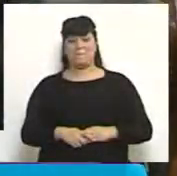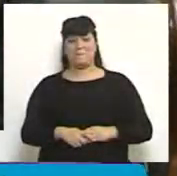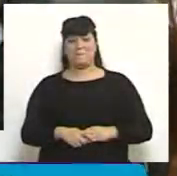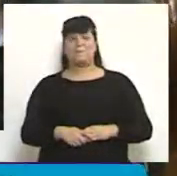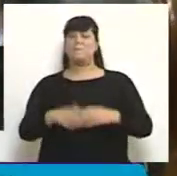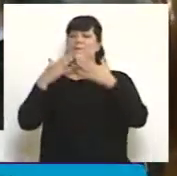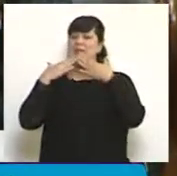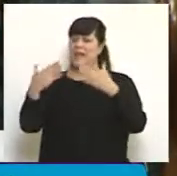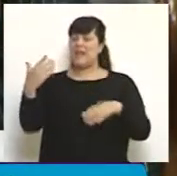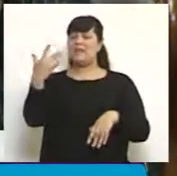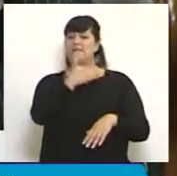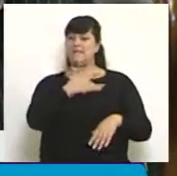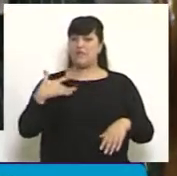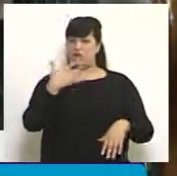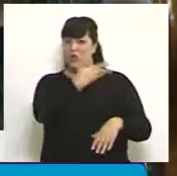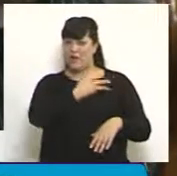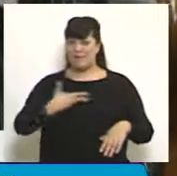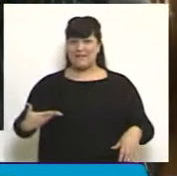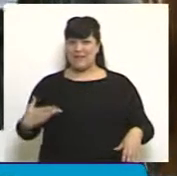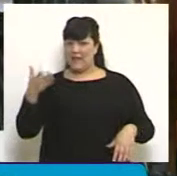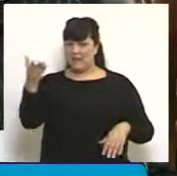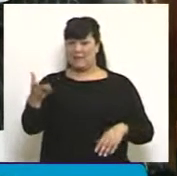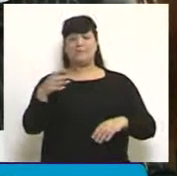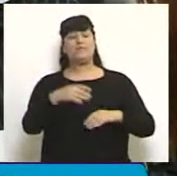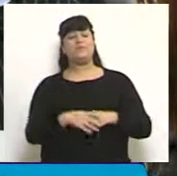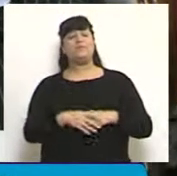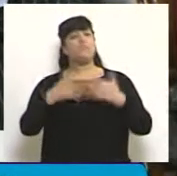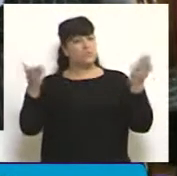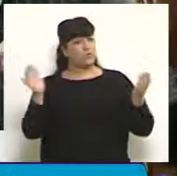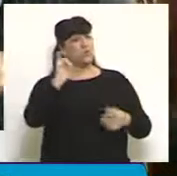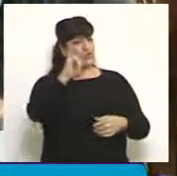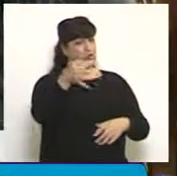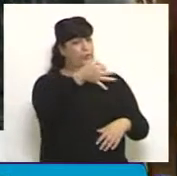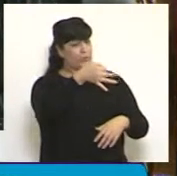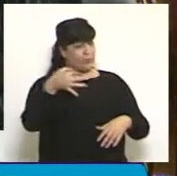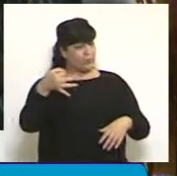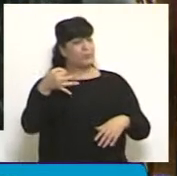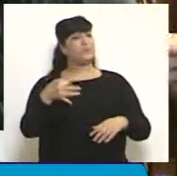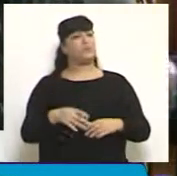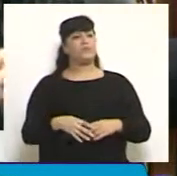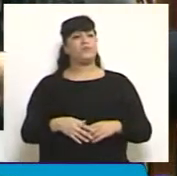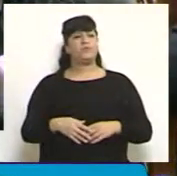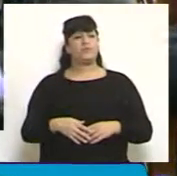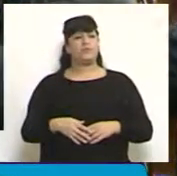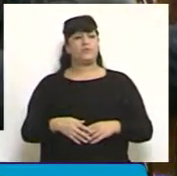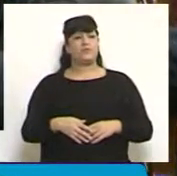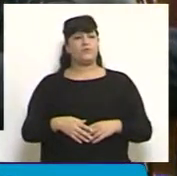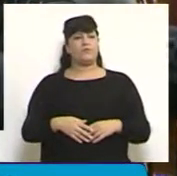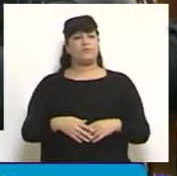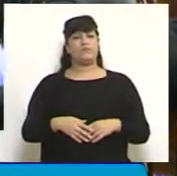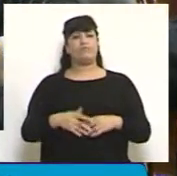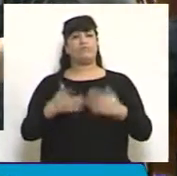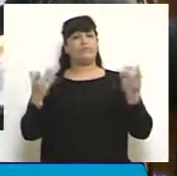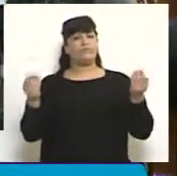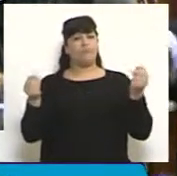Gracias, señora presidenta. Bueno, efectivamente, como